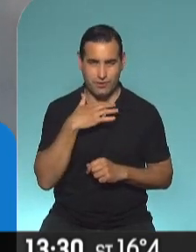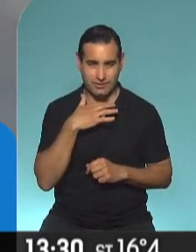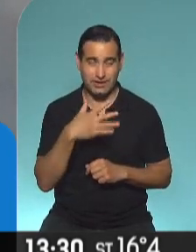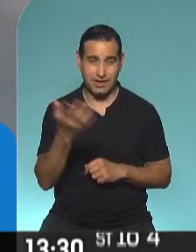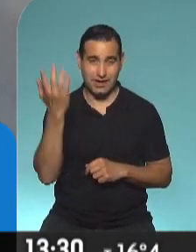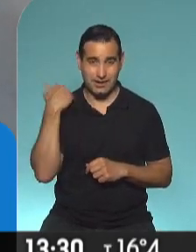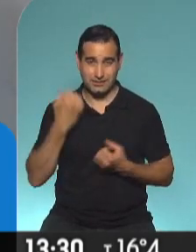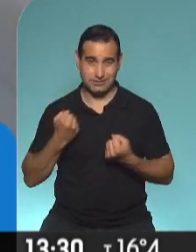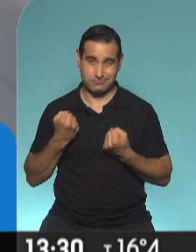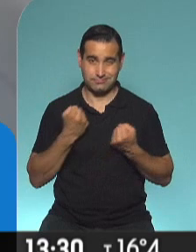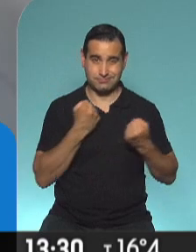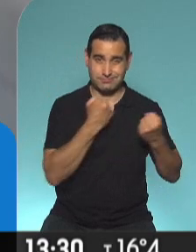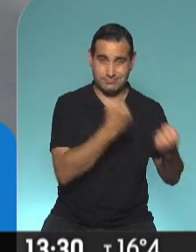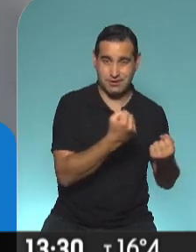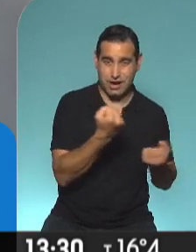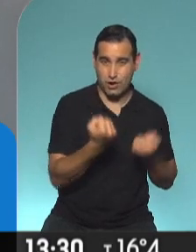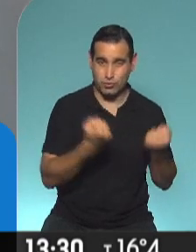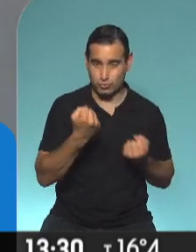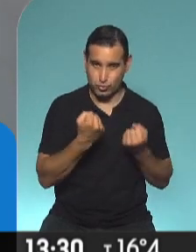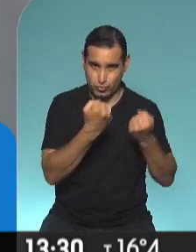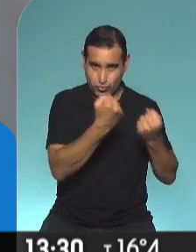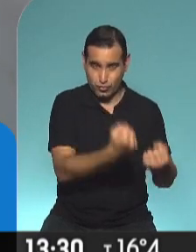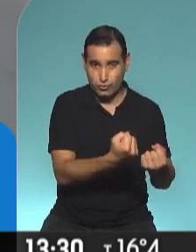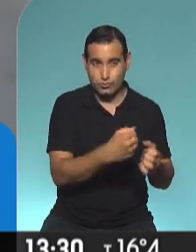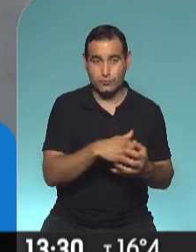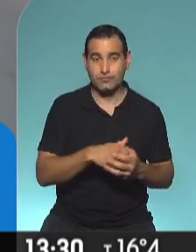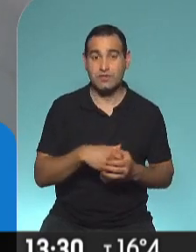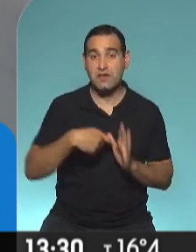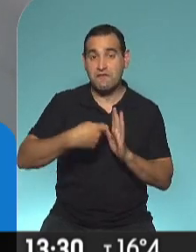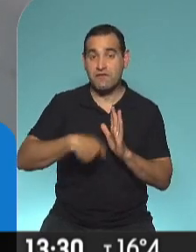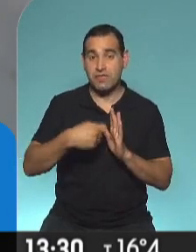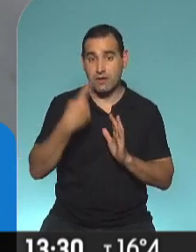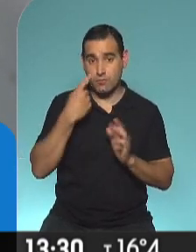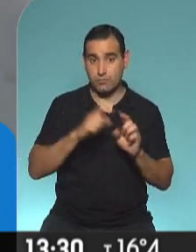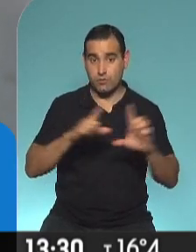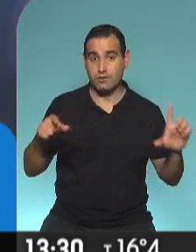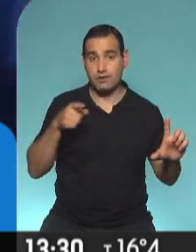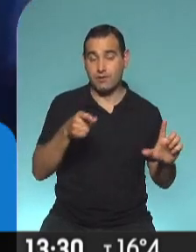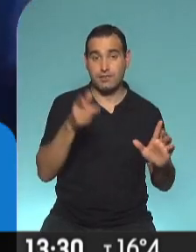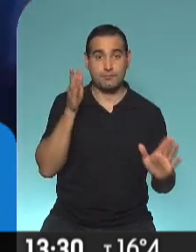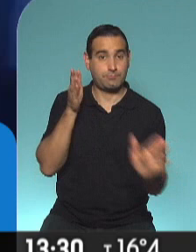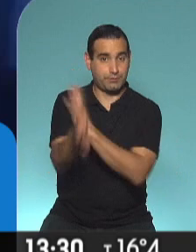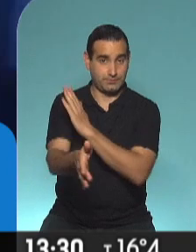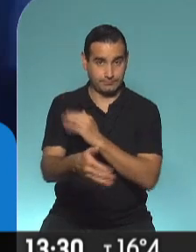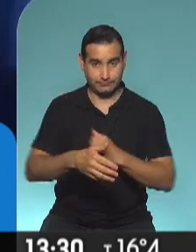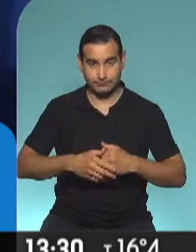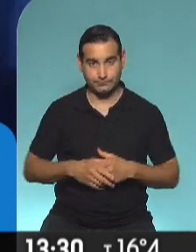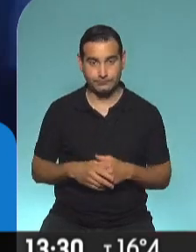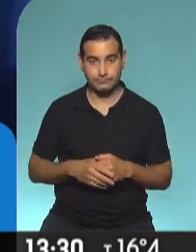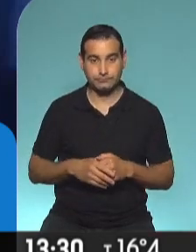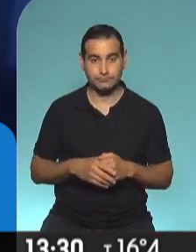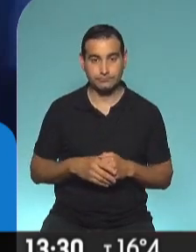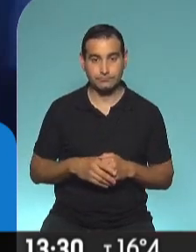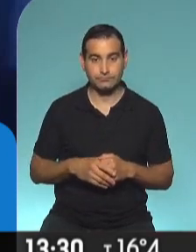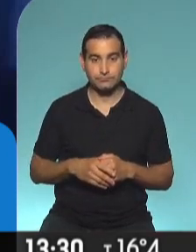llegado hasta allí en un automóvil que, según el video nos está mostrando, escapa del lugar. Son